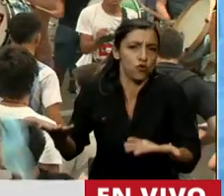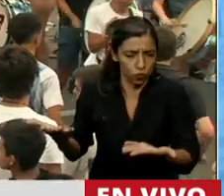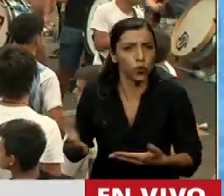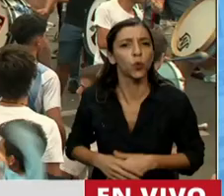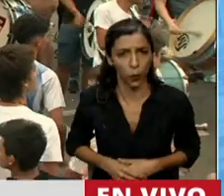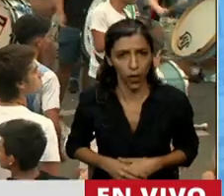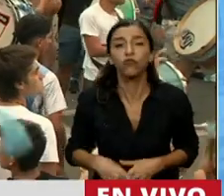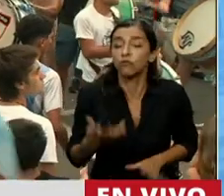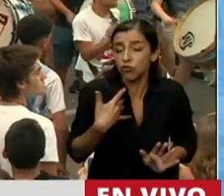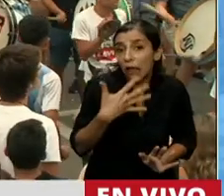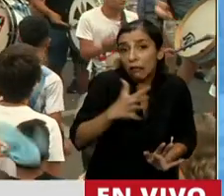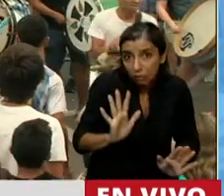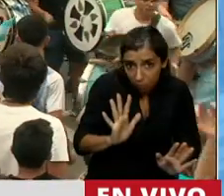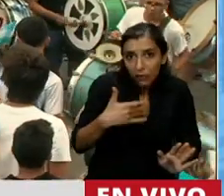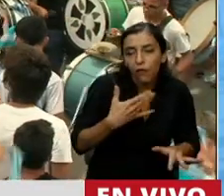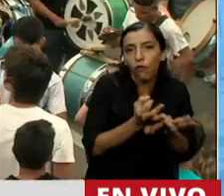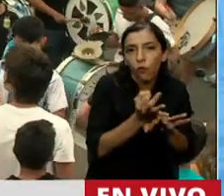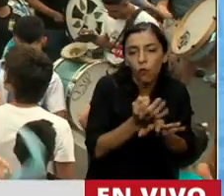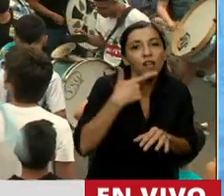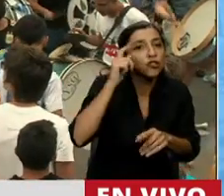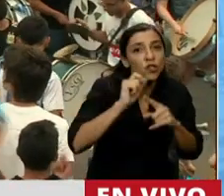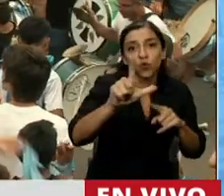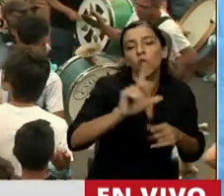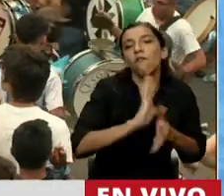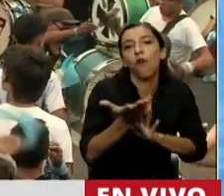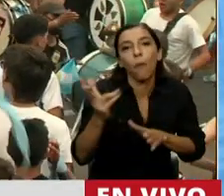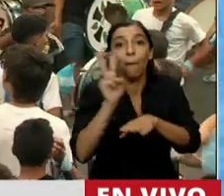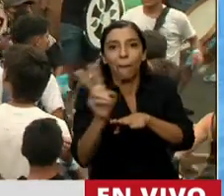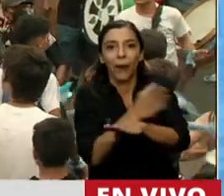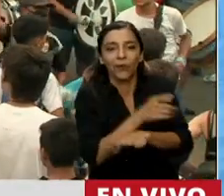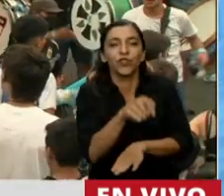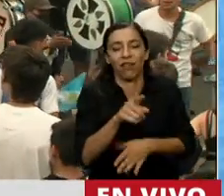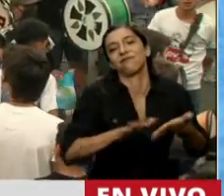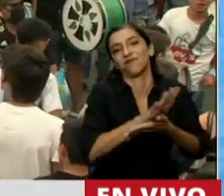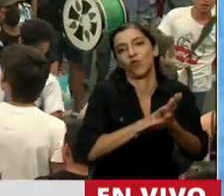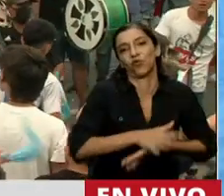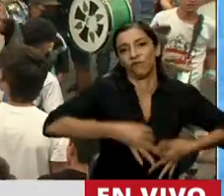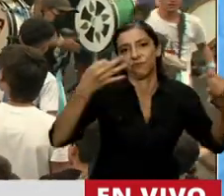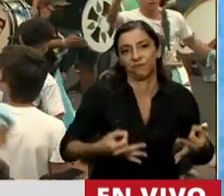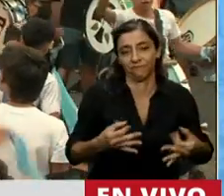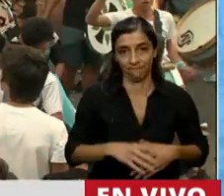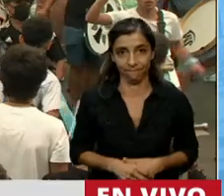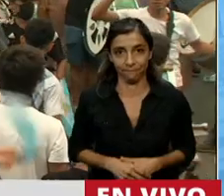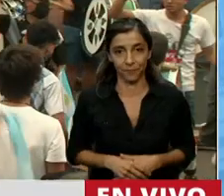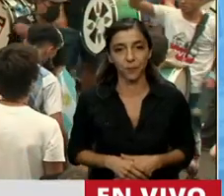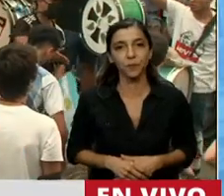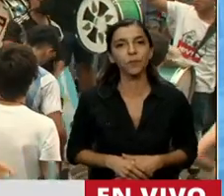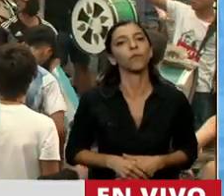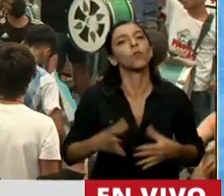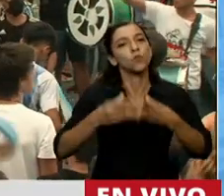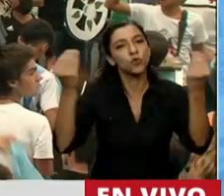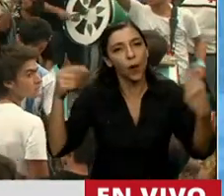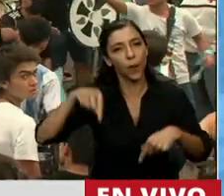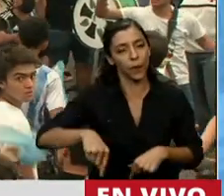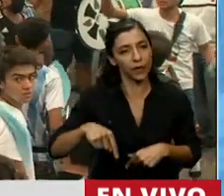la educación sexual y la prevención son la salida. Una y otra vez se ha dicho acá en este recinto que